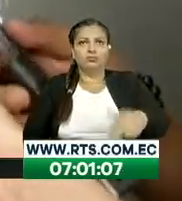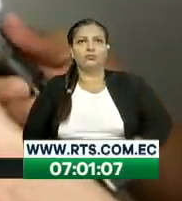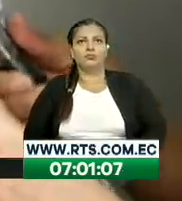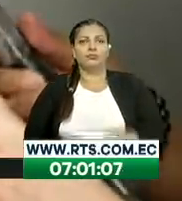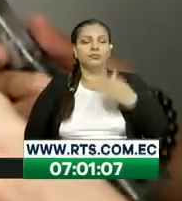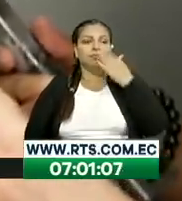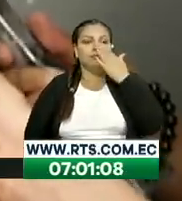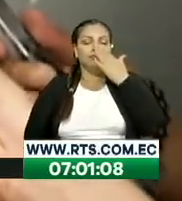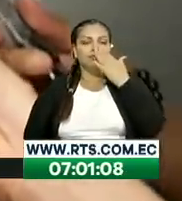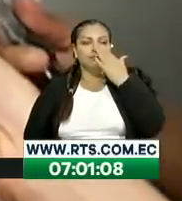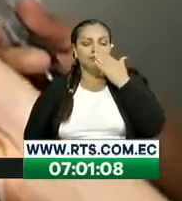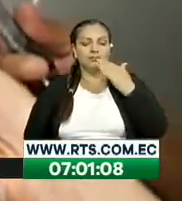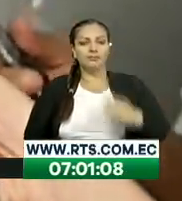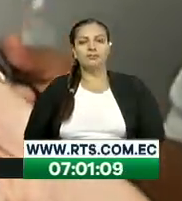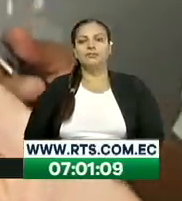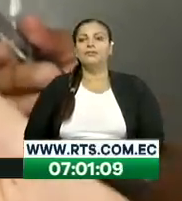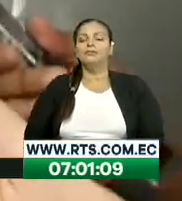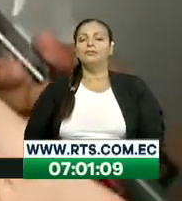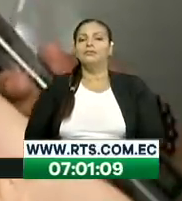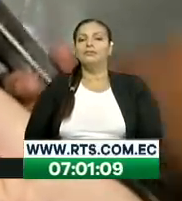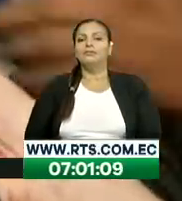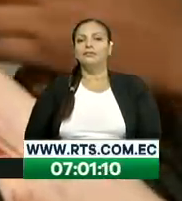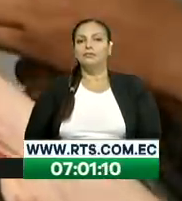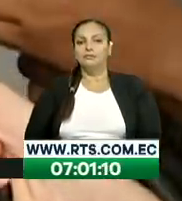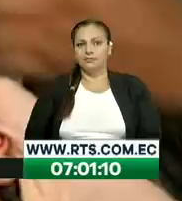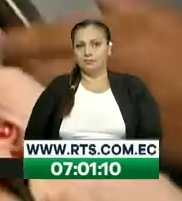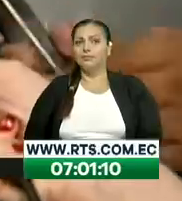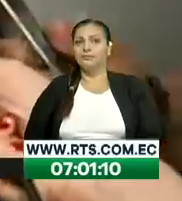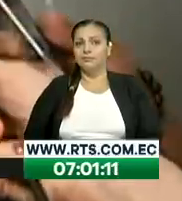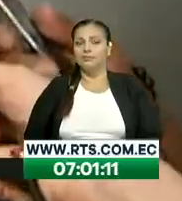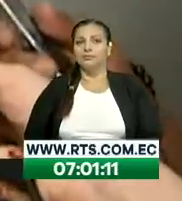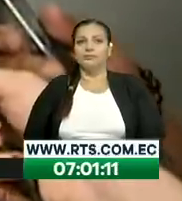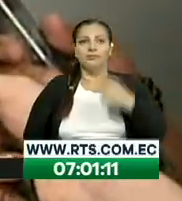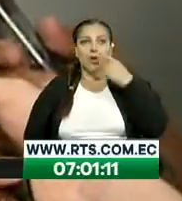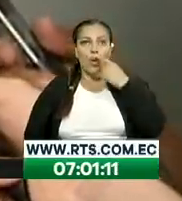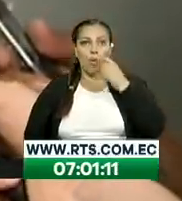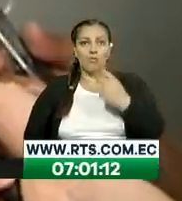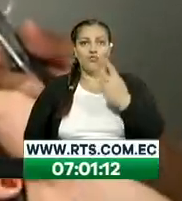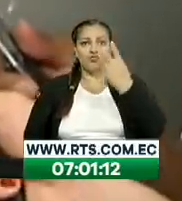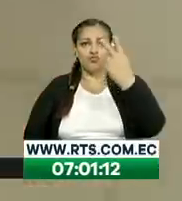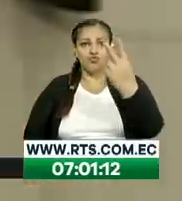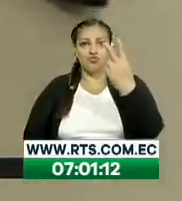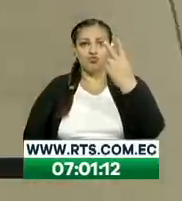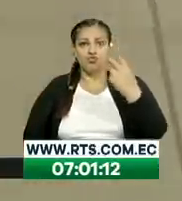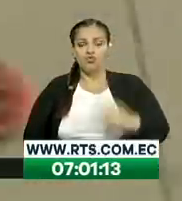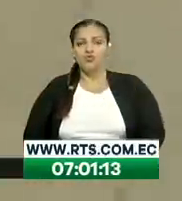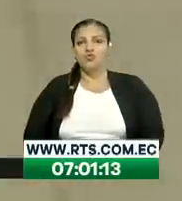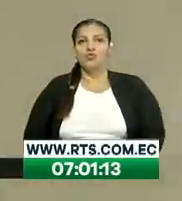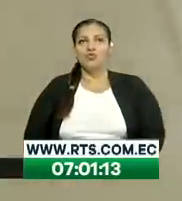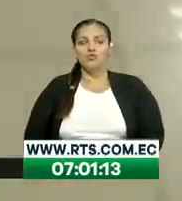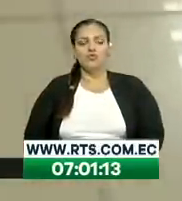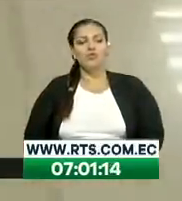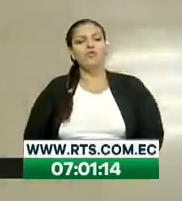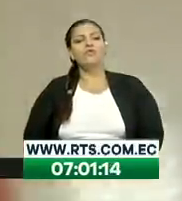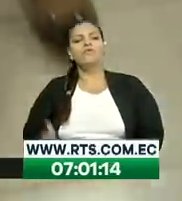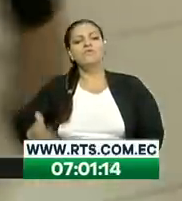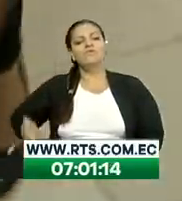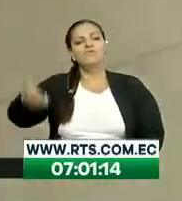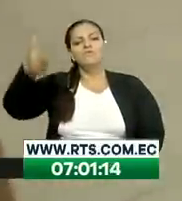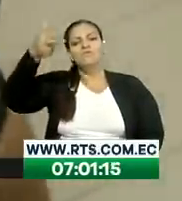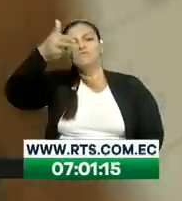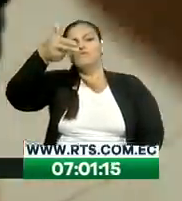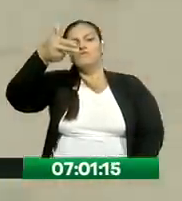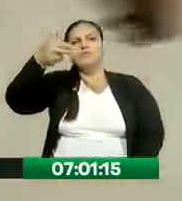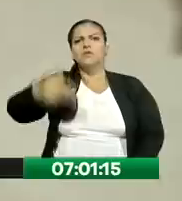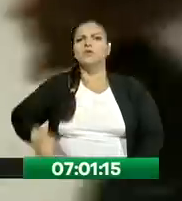movilizaban varios ciudadanos. Dos de ellos se habrían bajado con arma de fuego y han procedido a sustraerle sus pertenencias, entre ellas